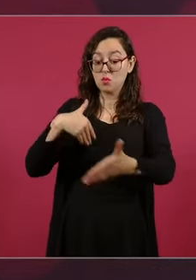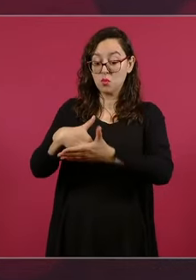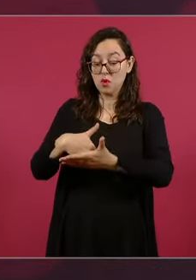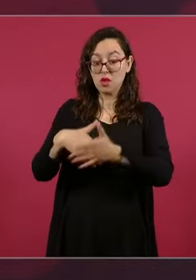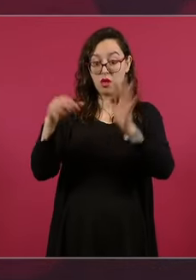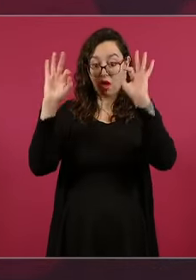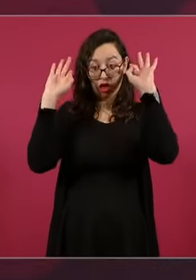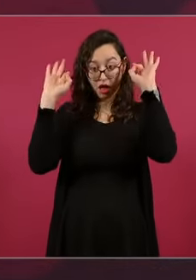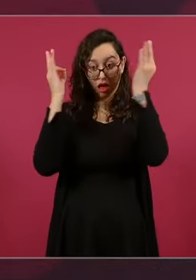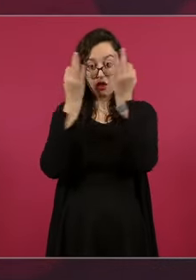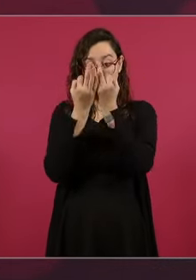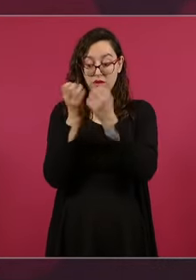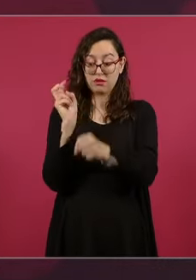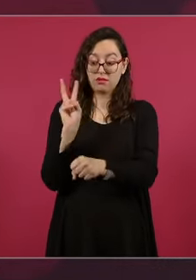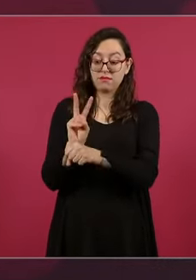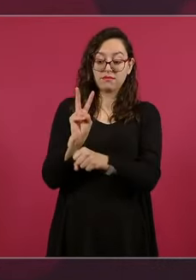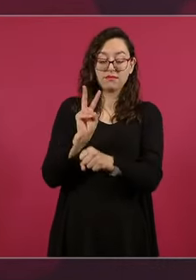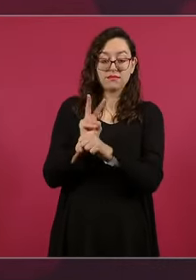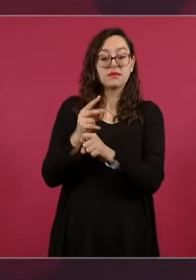a